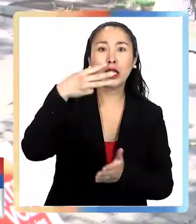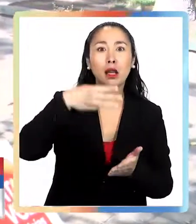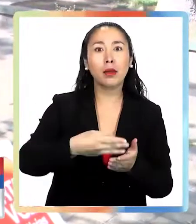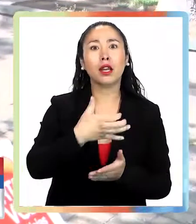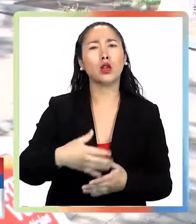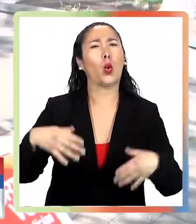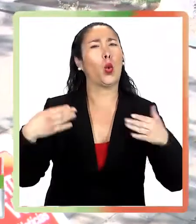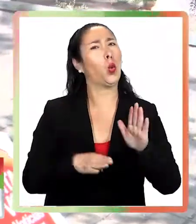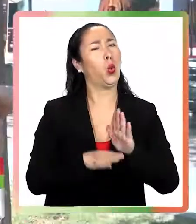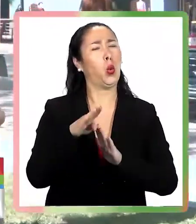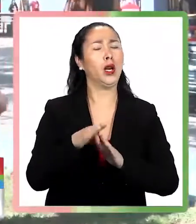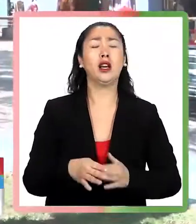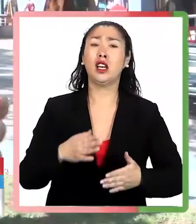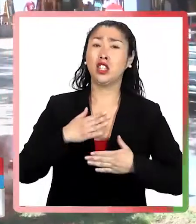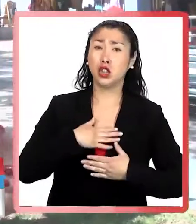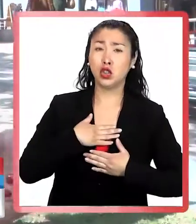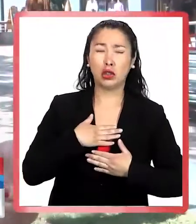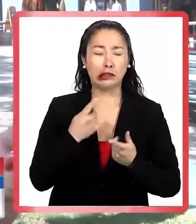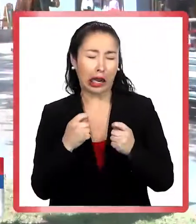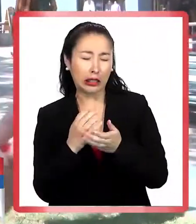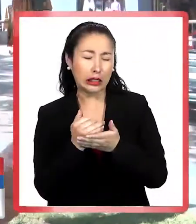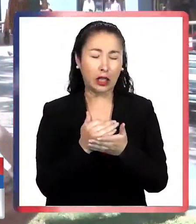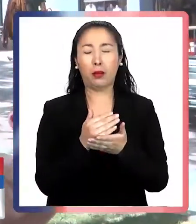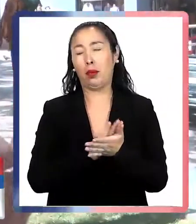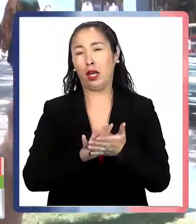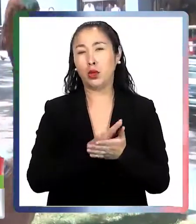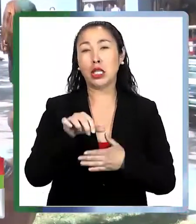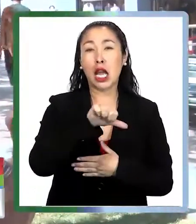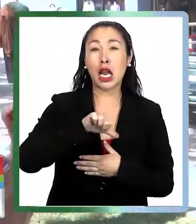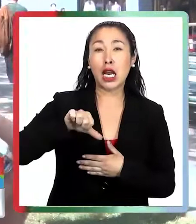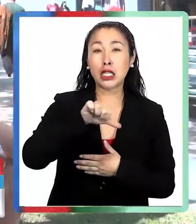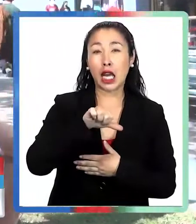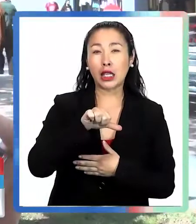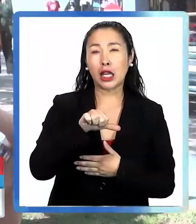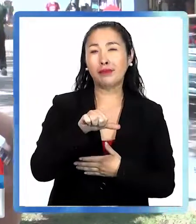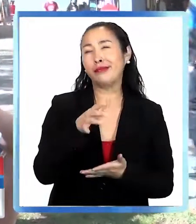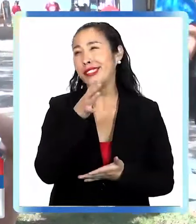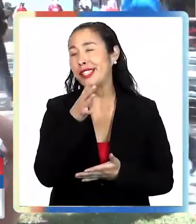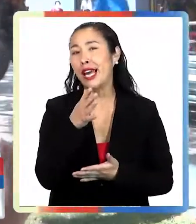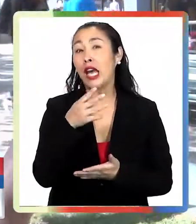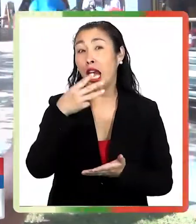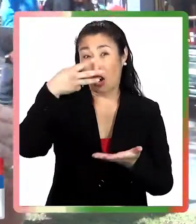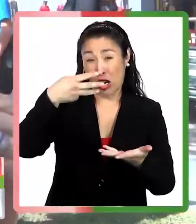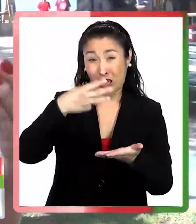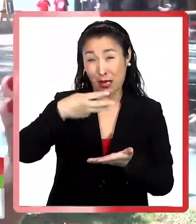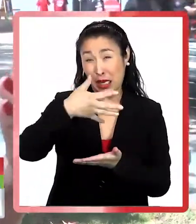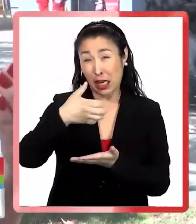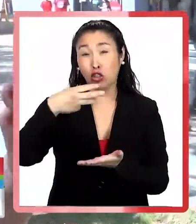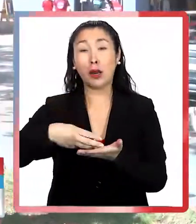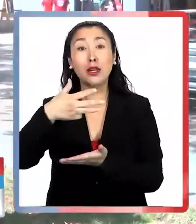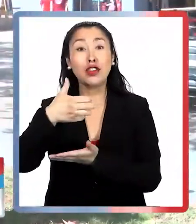tiraron muy fuerte ahí. Yo me las ingenio, por ejemplo, el aceite que estaba, ponte tú, a 3.500 pesos,